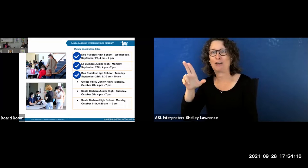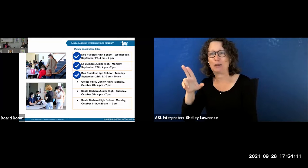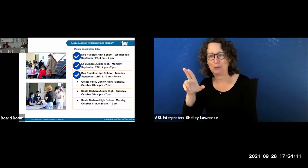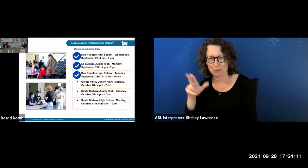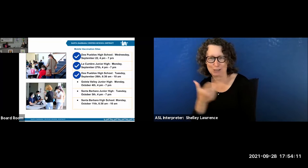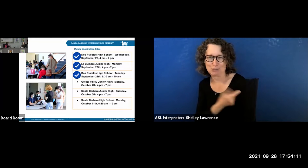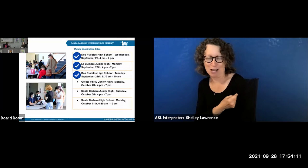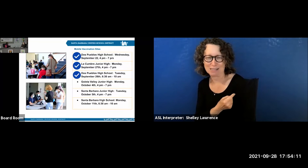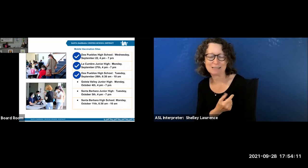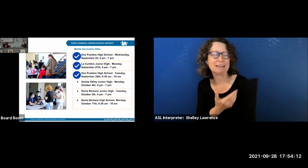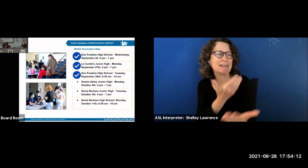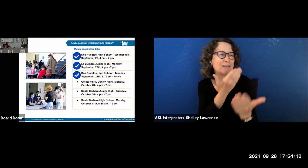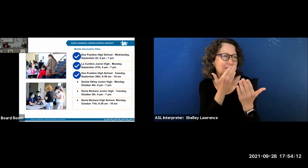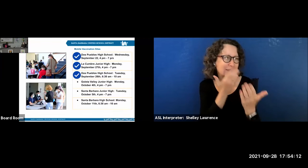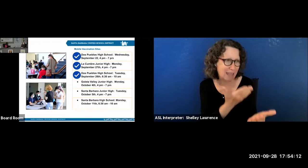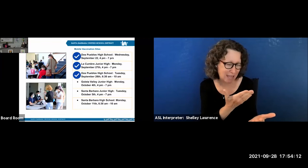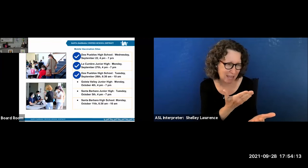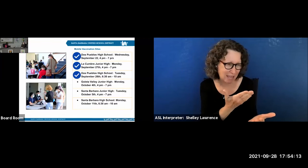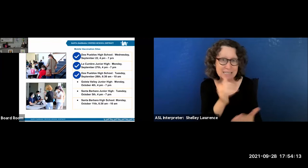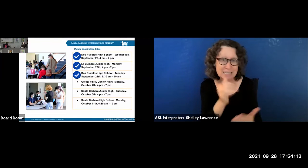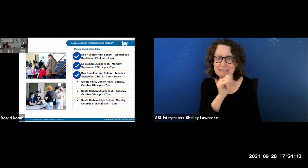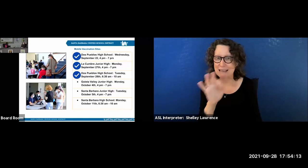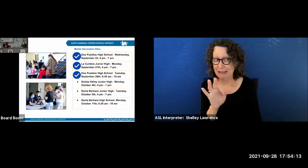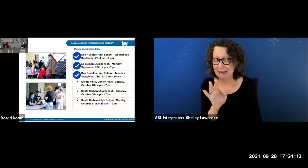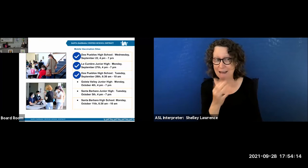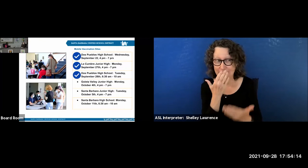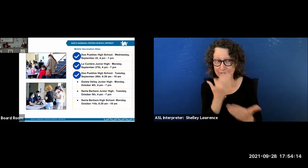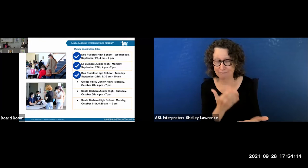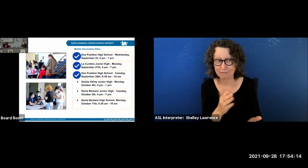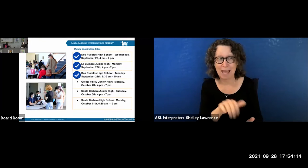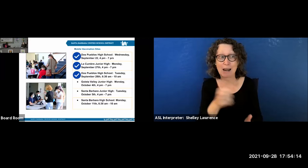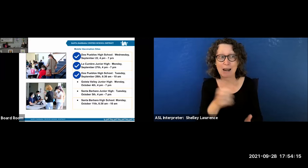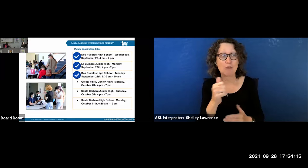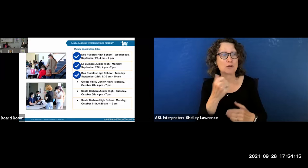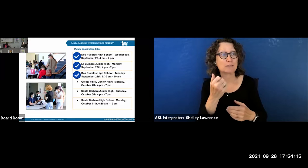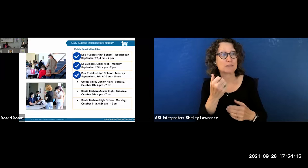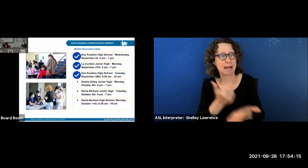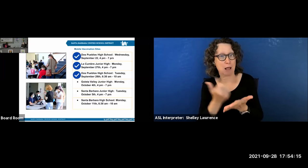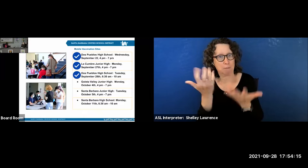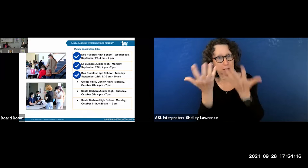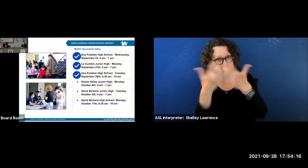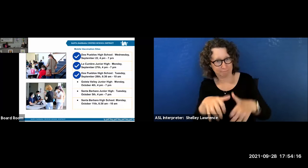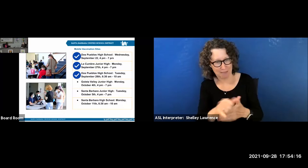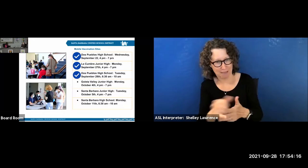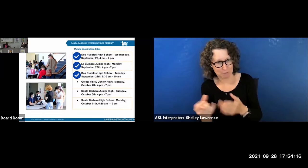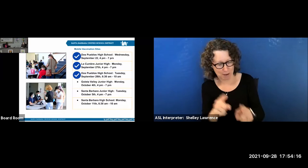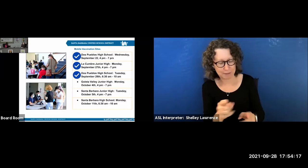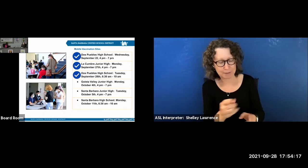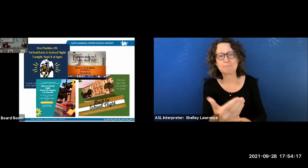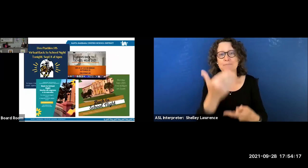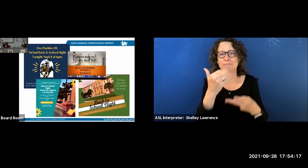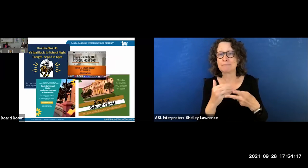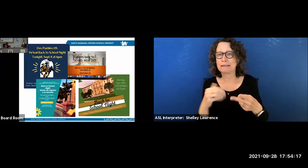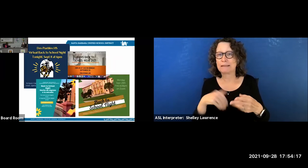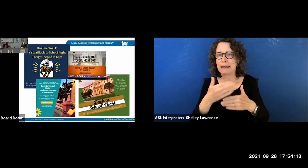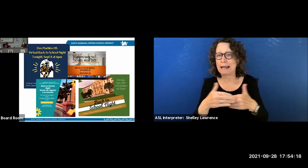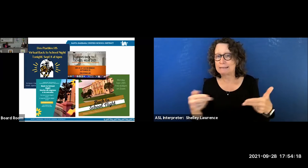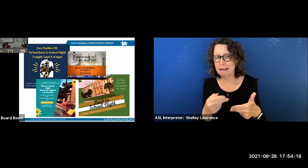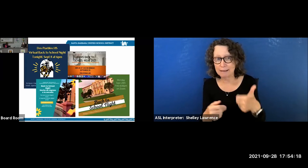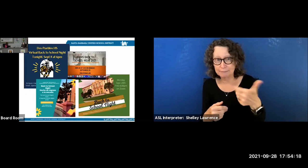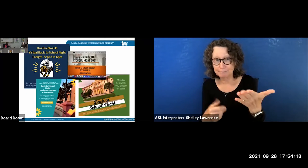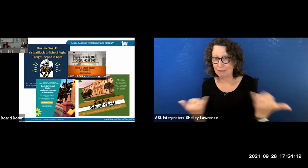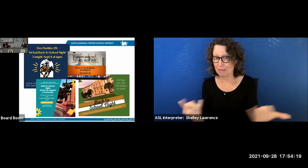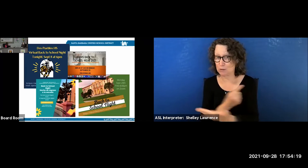dosis que fueron administradas y quiero agradecer a las personas ya que lo hicieron esto posible. Siguiente diapositiva, por